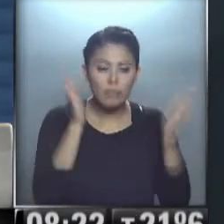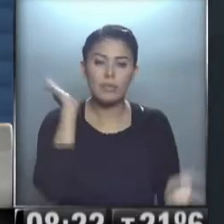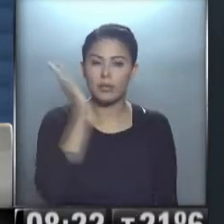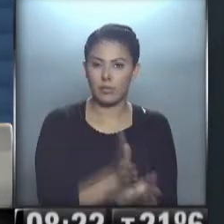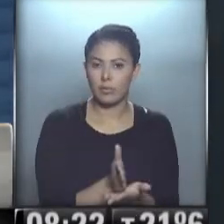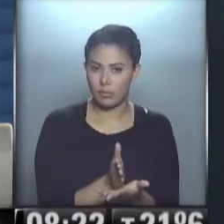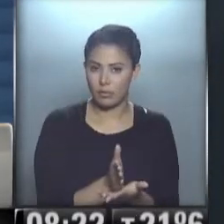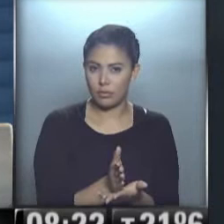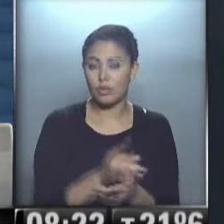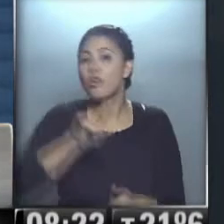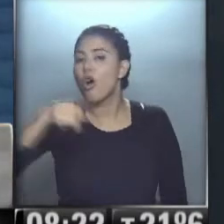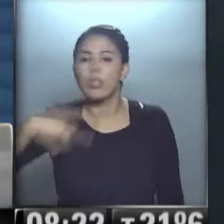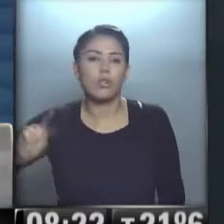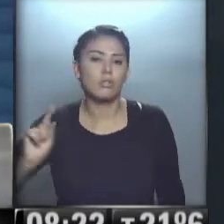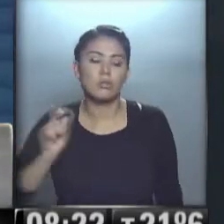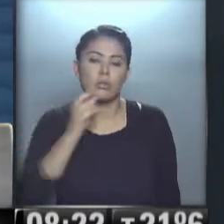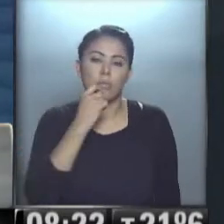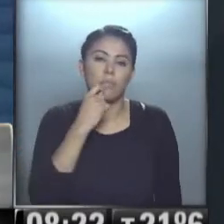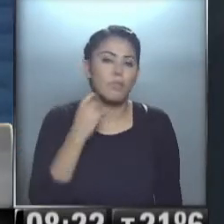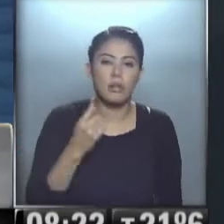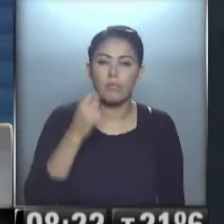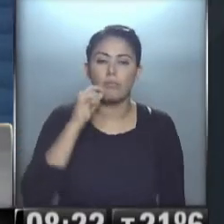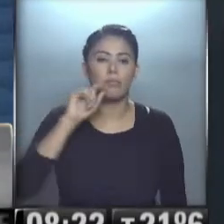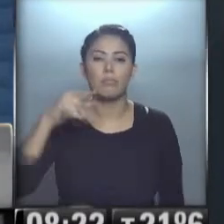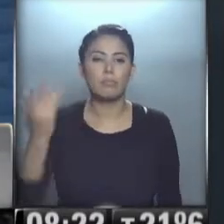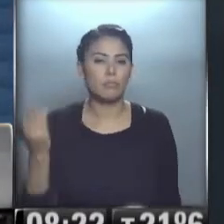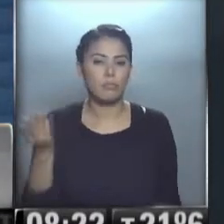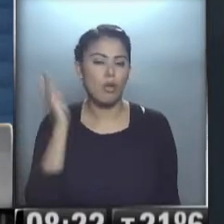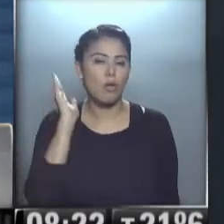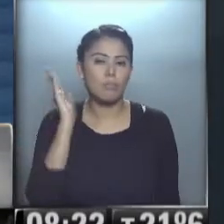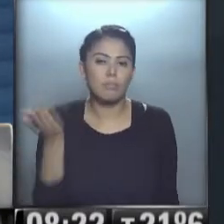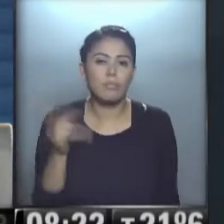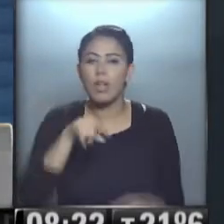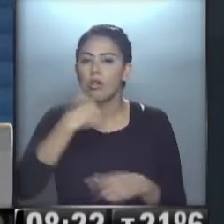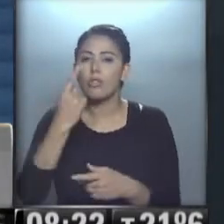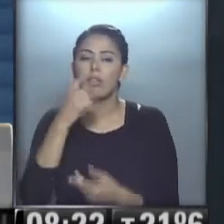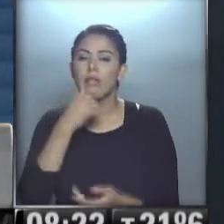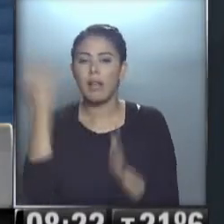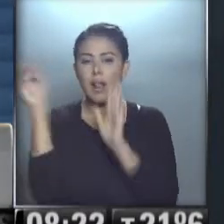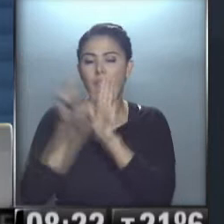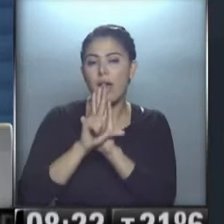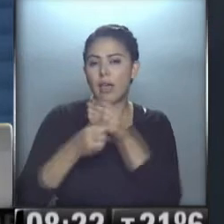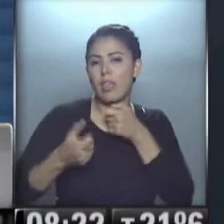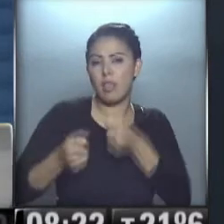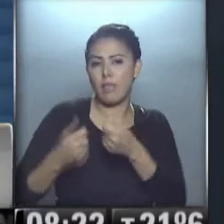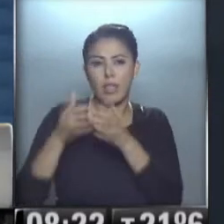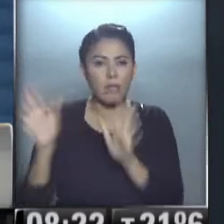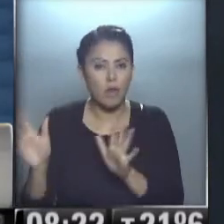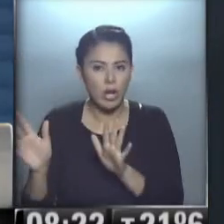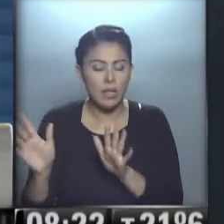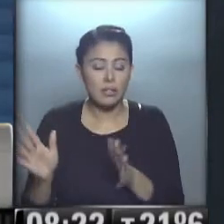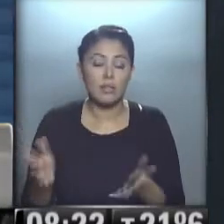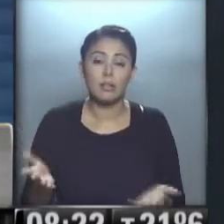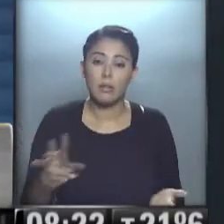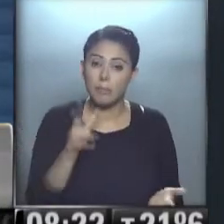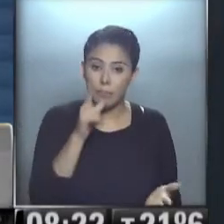sedición. Hay otros aspectos que pueden enmarcarse precisamente en el encuadramiento normativo de la Ley de Defensa de la Democracia. Y me parece